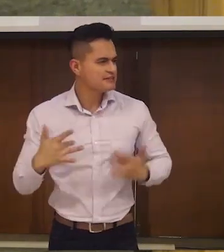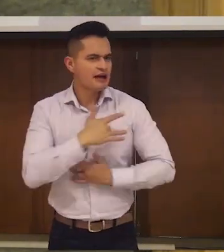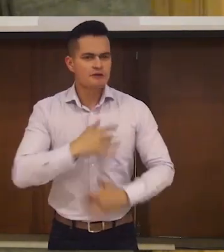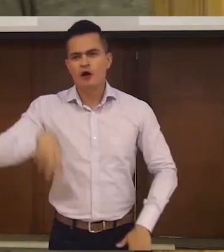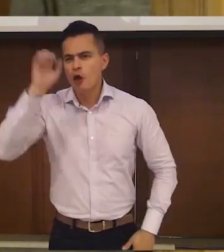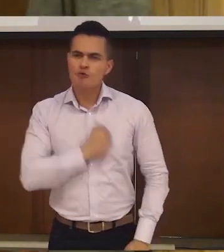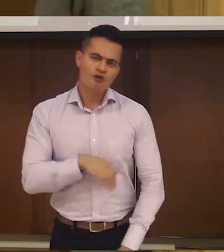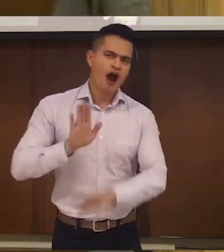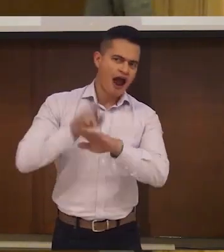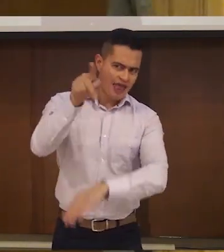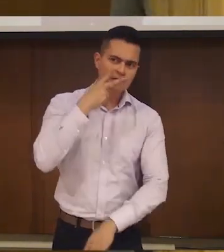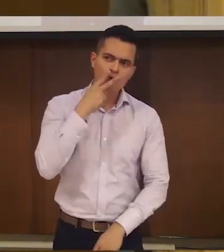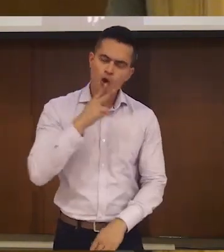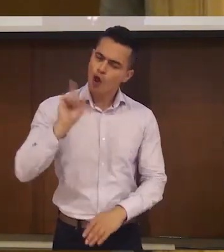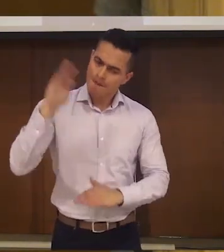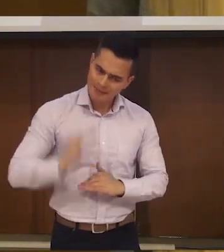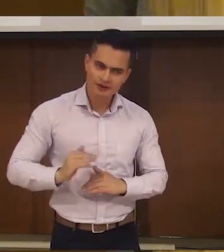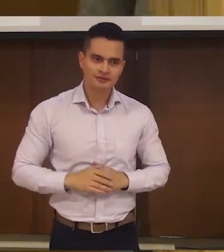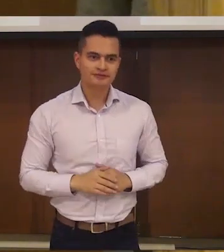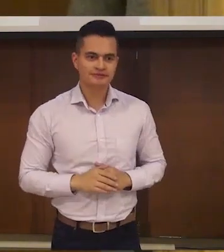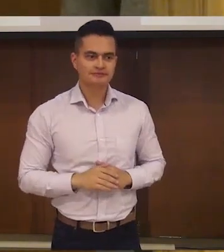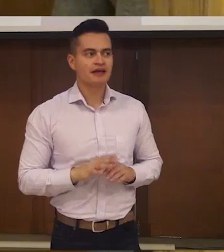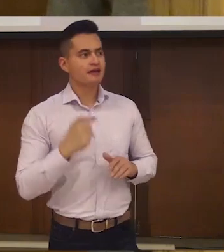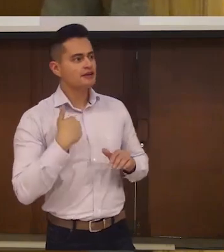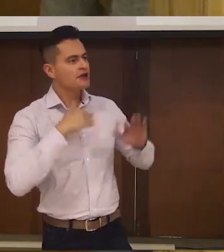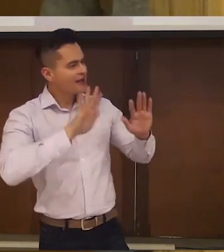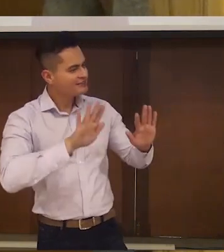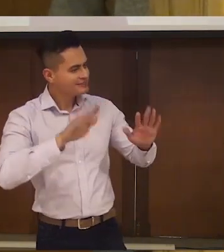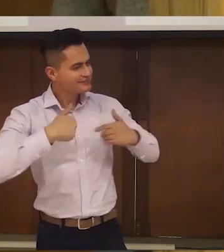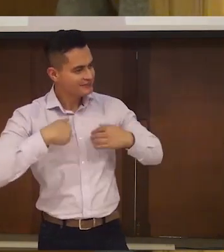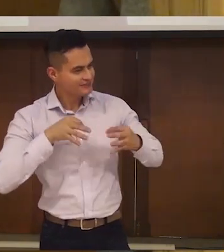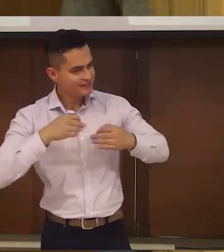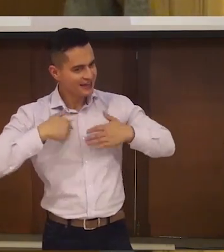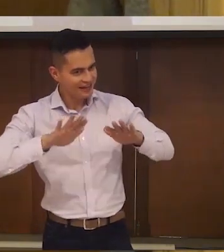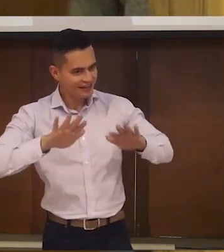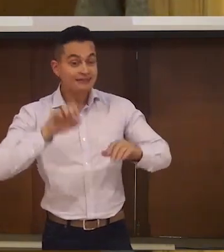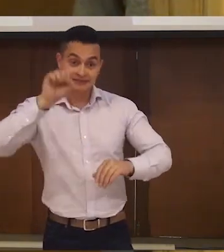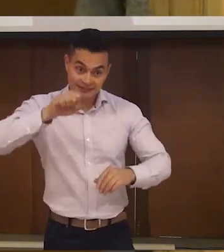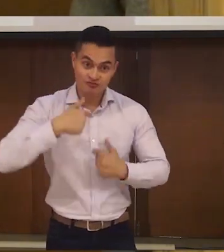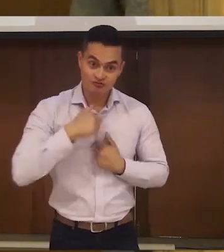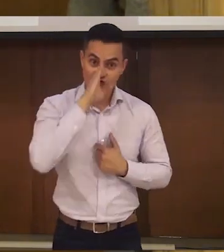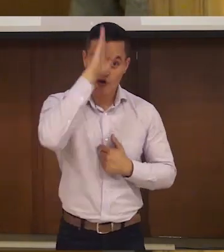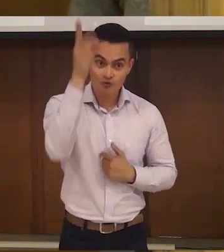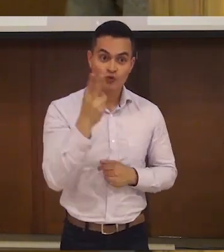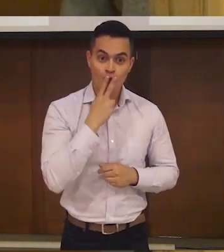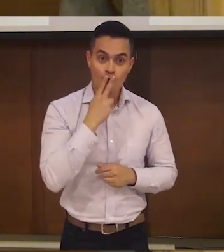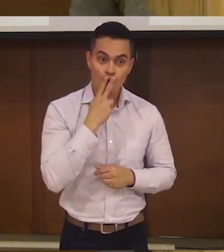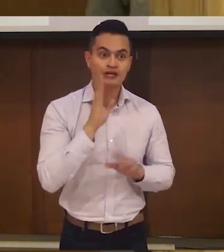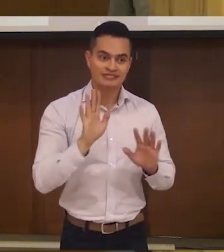y que me tenían que decir que fumara menos. Entonces yo expliqué que no, en realidad, sí,